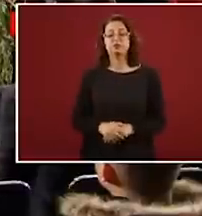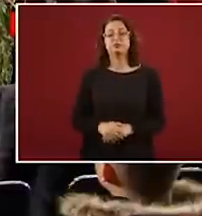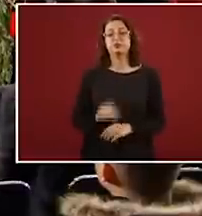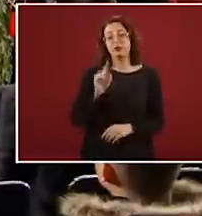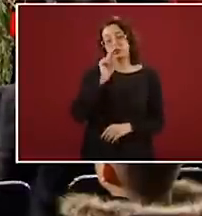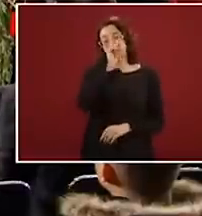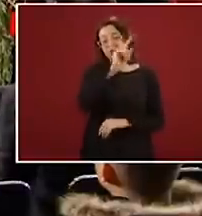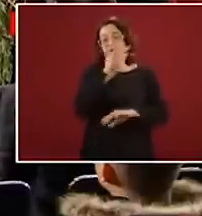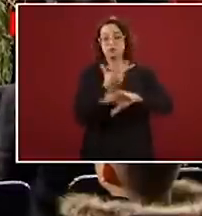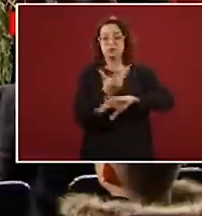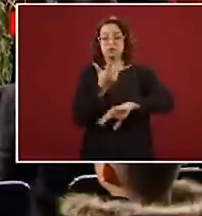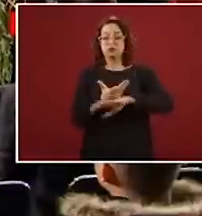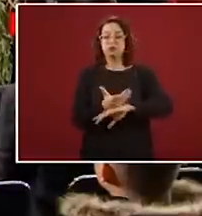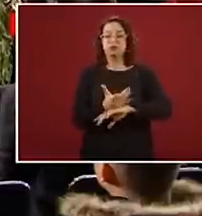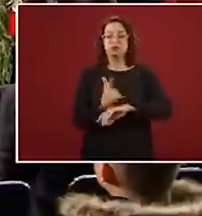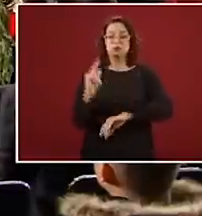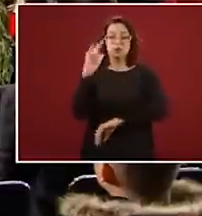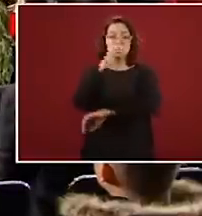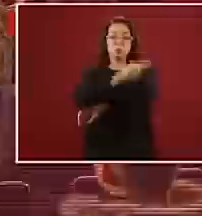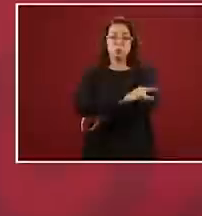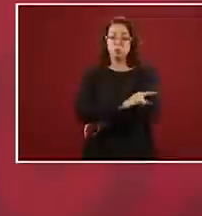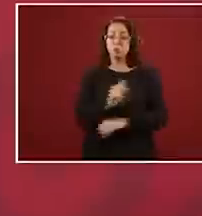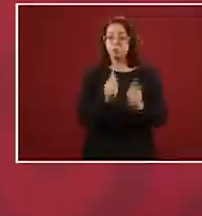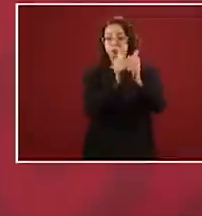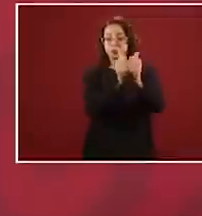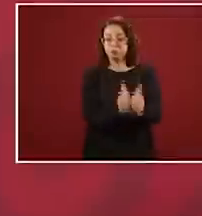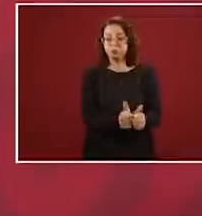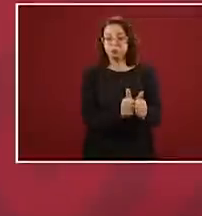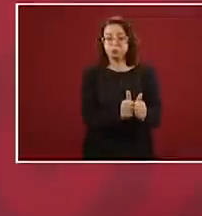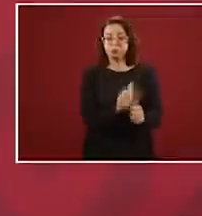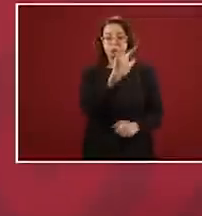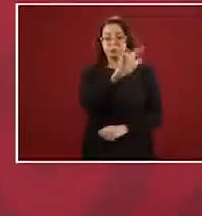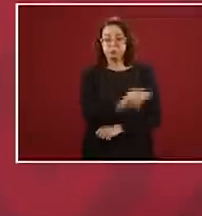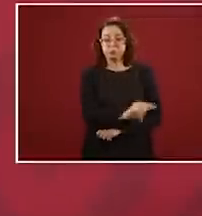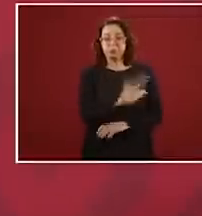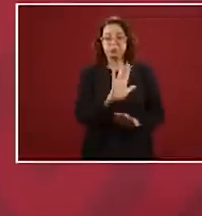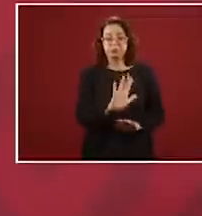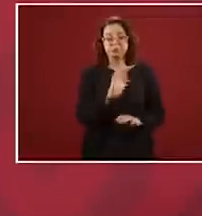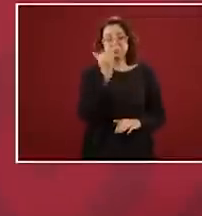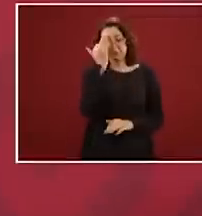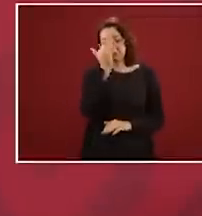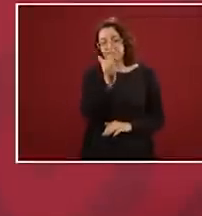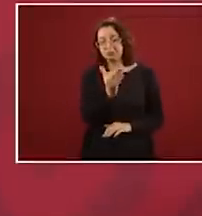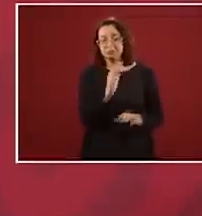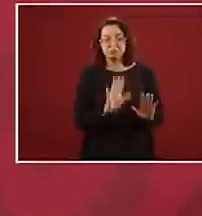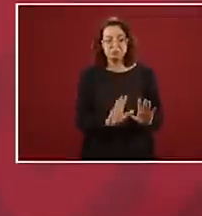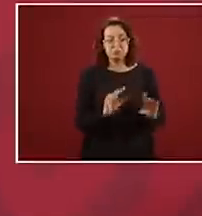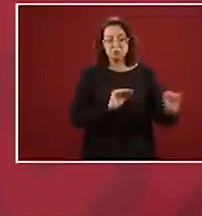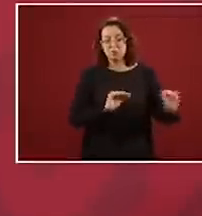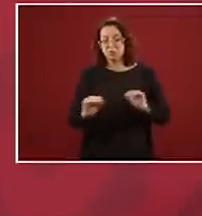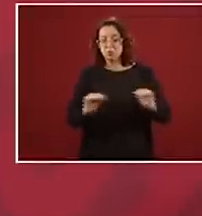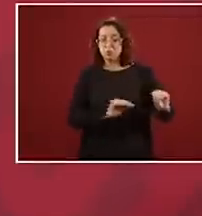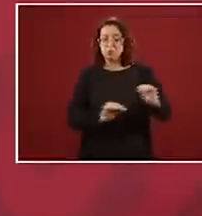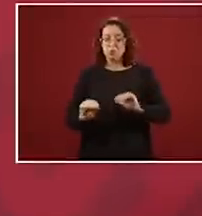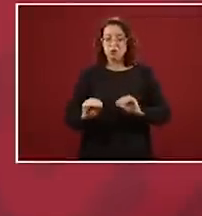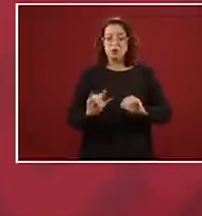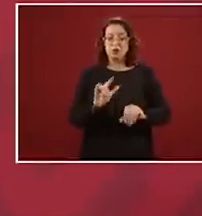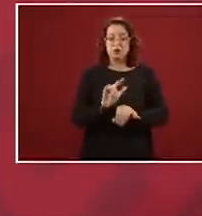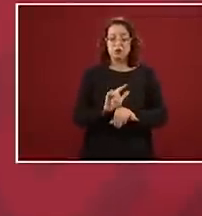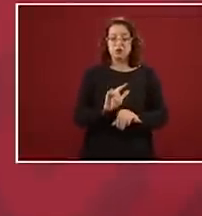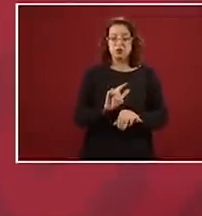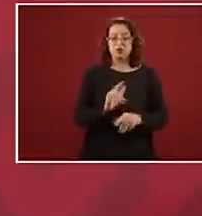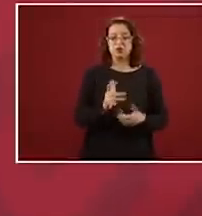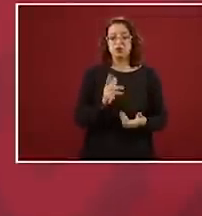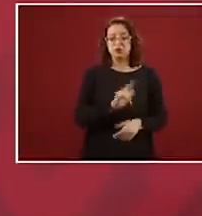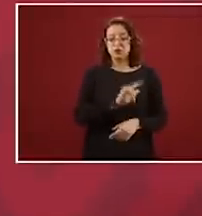Victorville estaba el avión, estaba parado, estaba preservado. Para poderlo poner operativo en Ferry